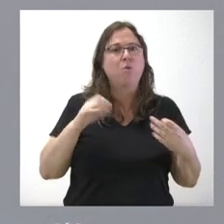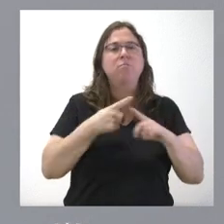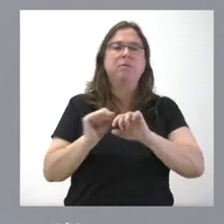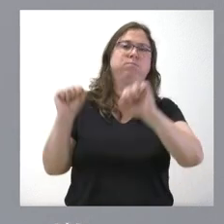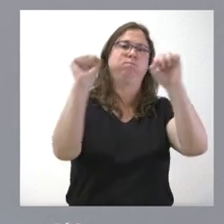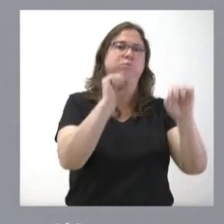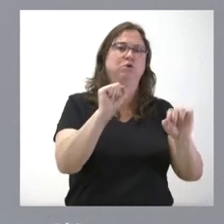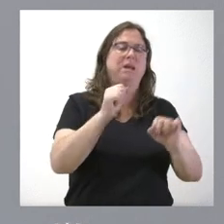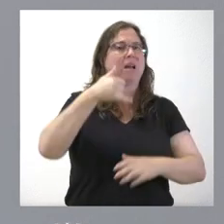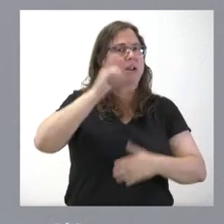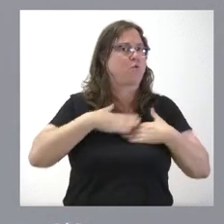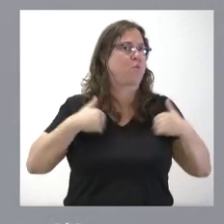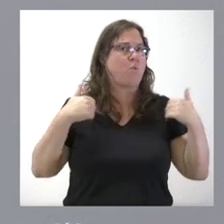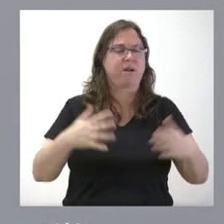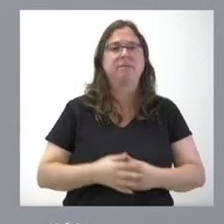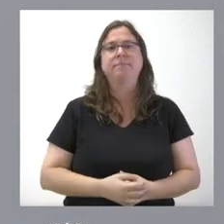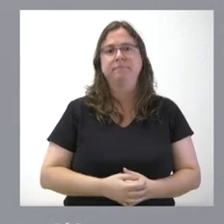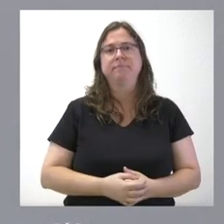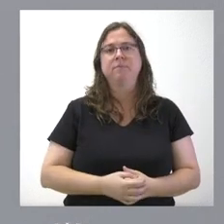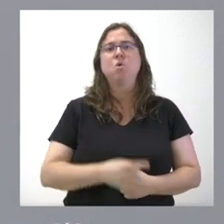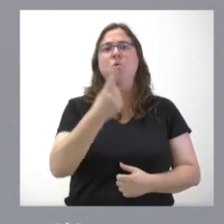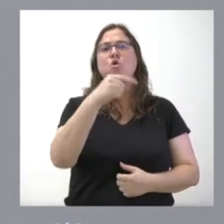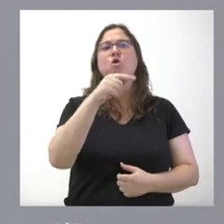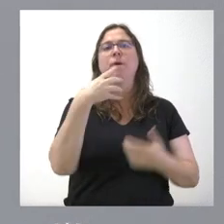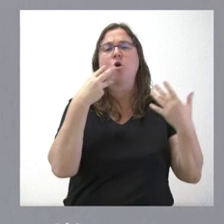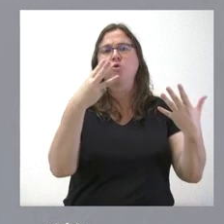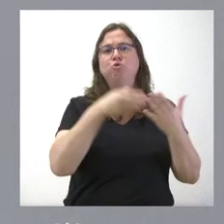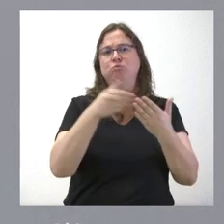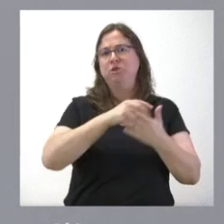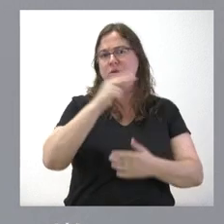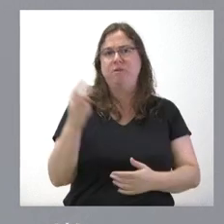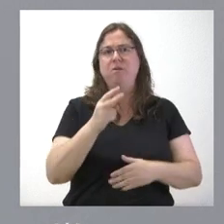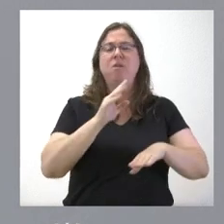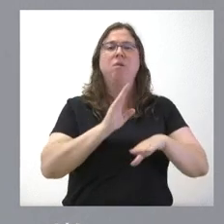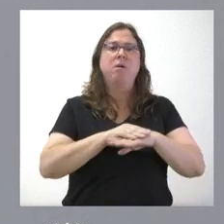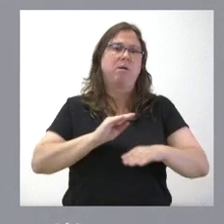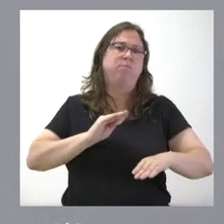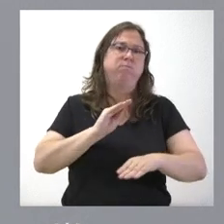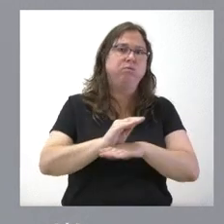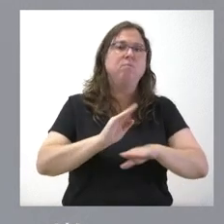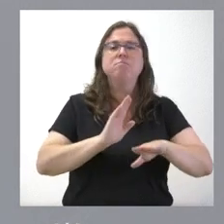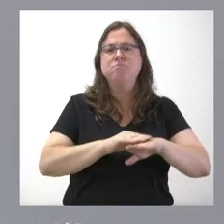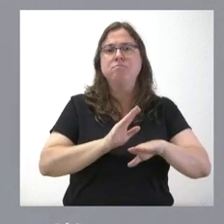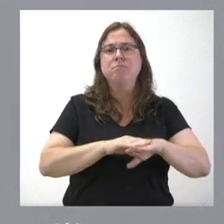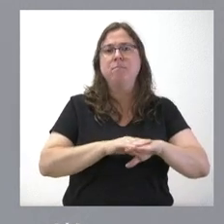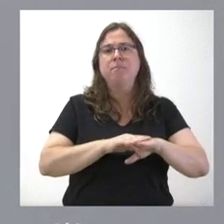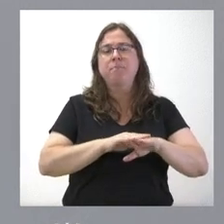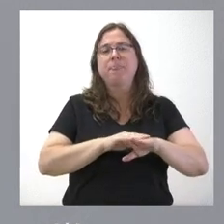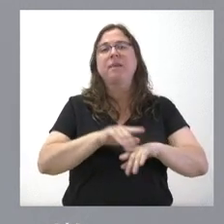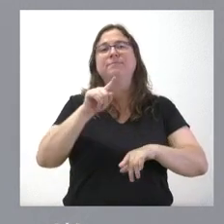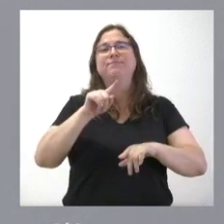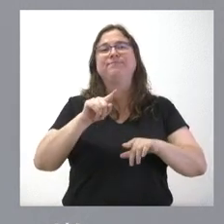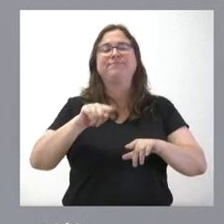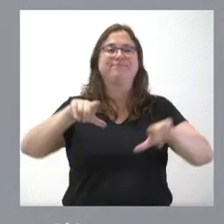de cualquier riesgo de intromisión 1,8 millones de euros para suministros con destino al complejo